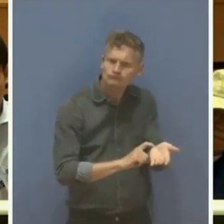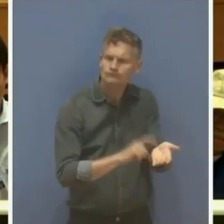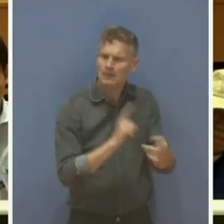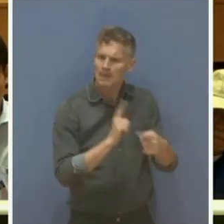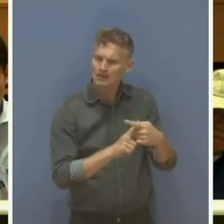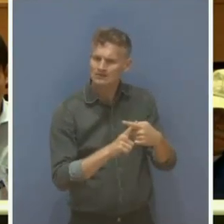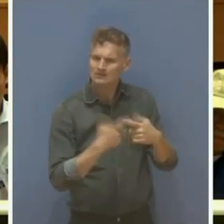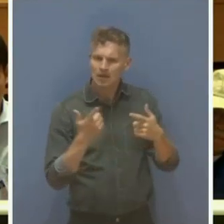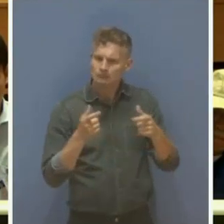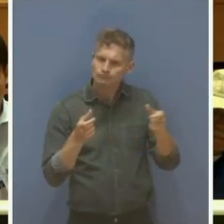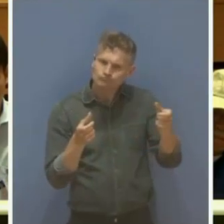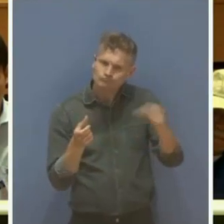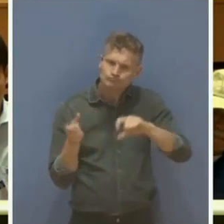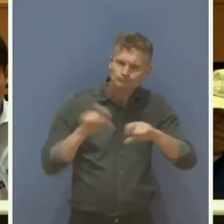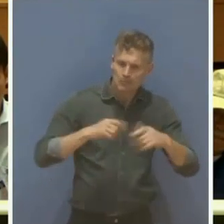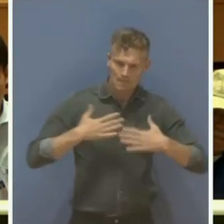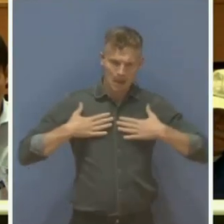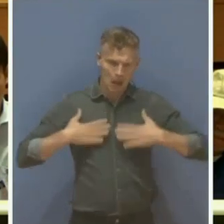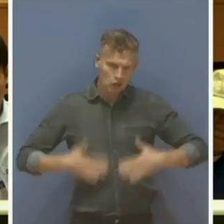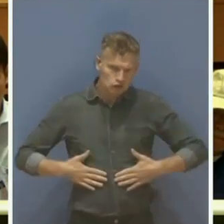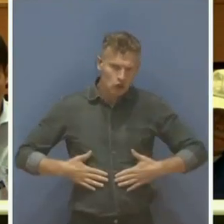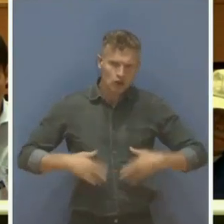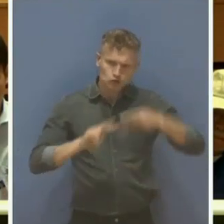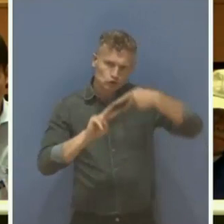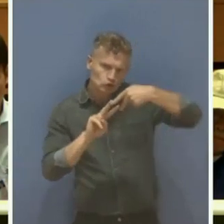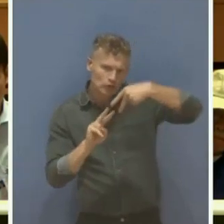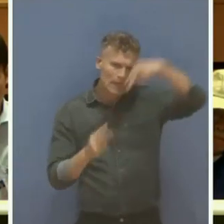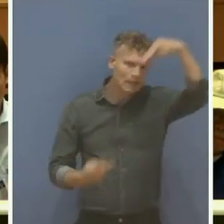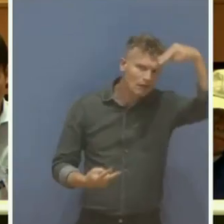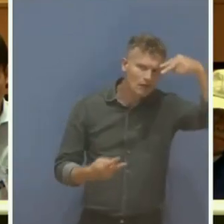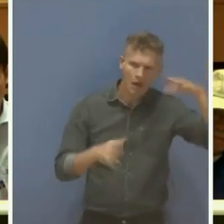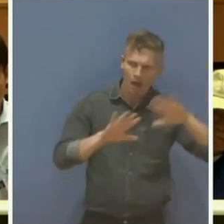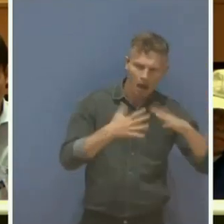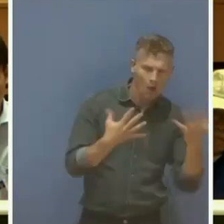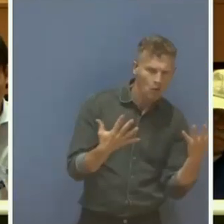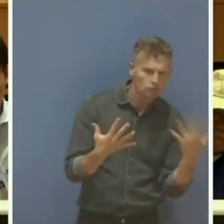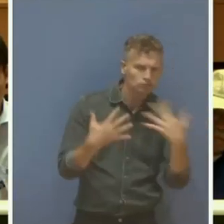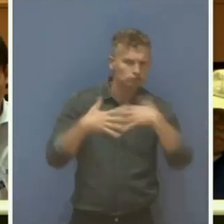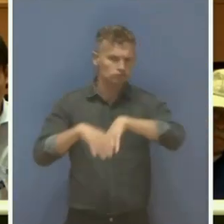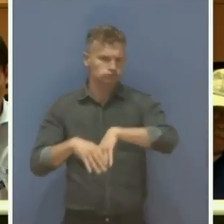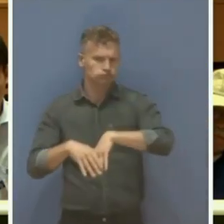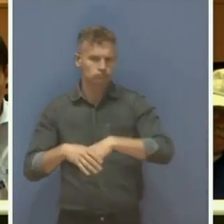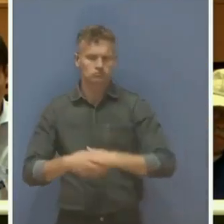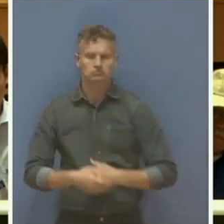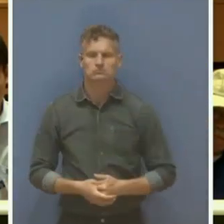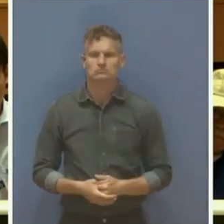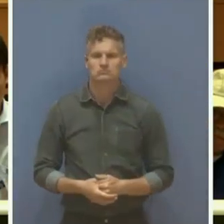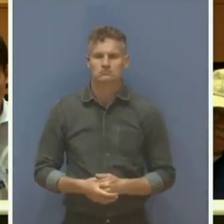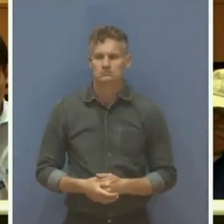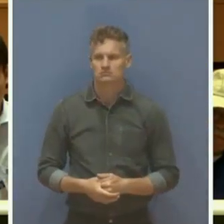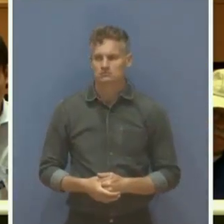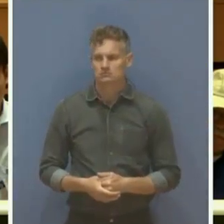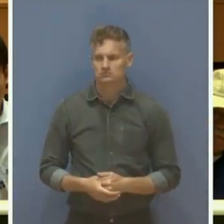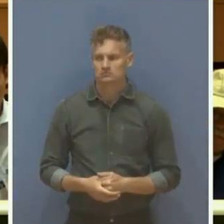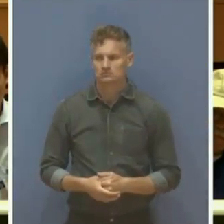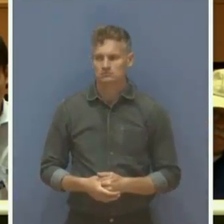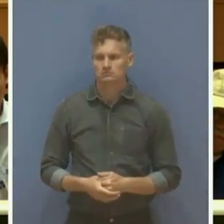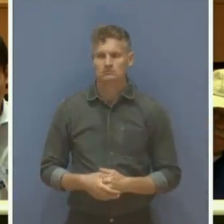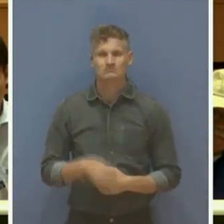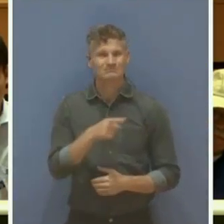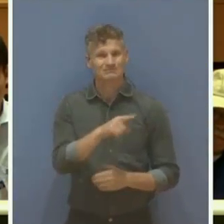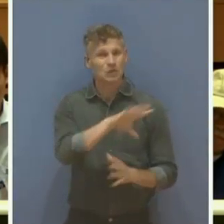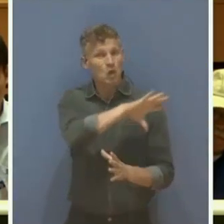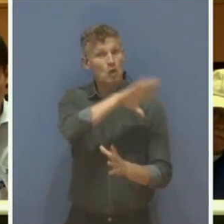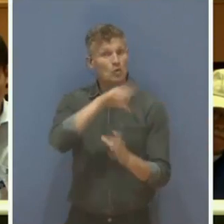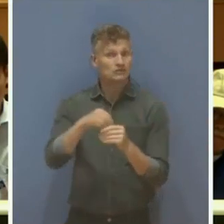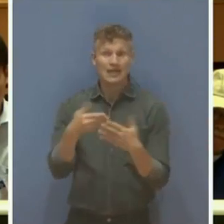en el diseño industrial. Opción B, la indicación de cualquier solicitud o registro anterior u